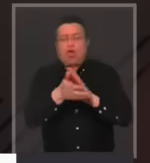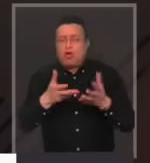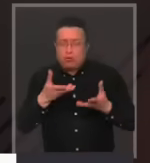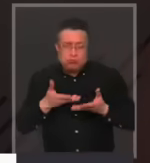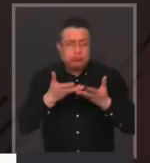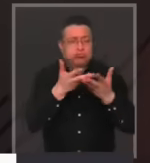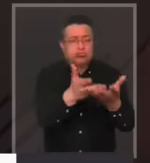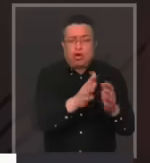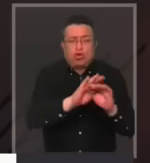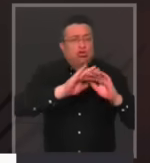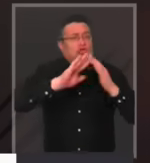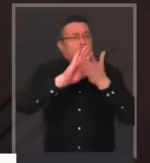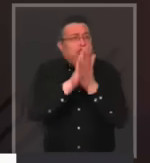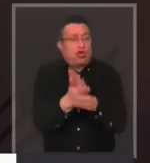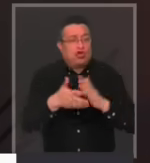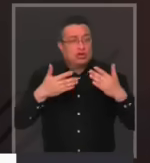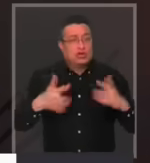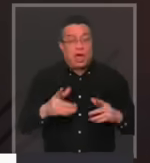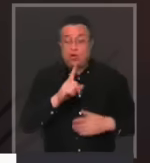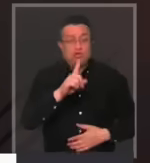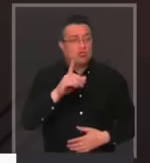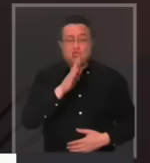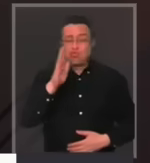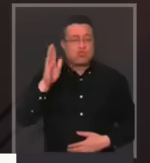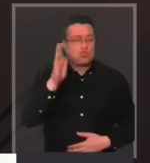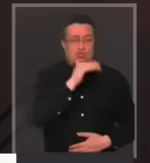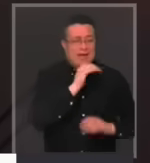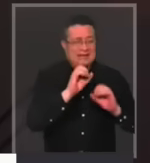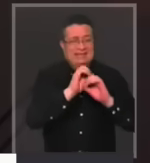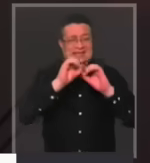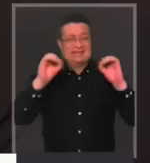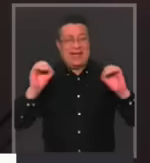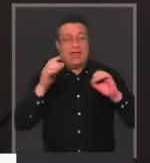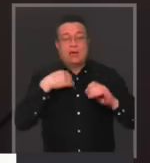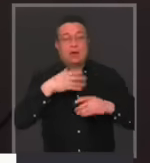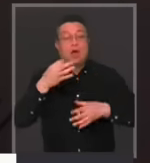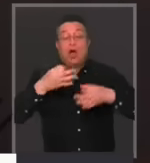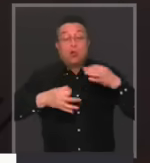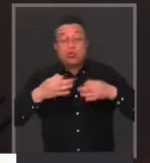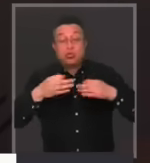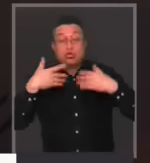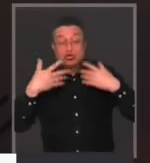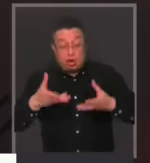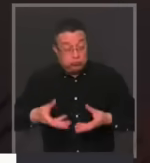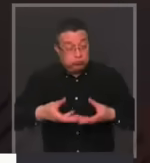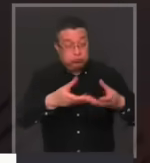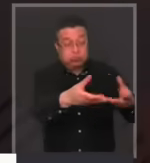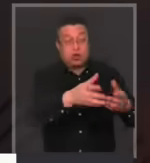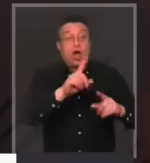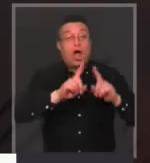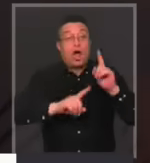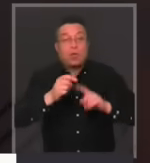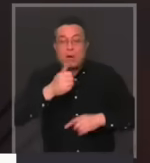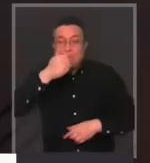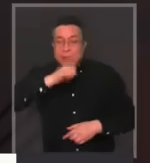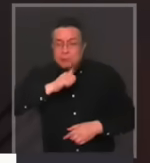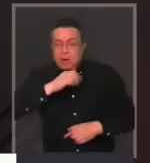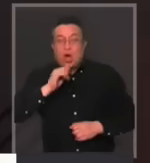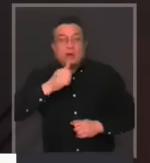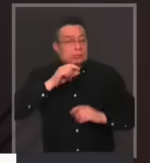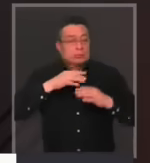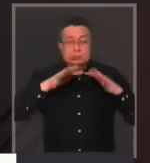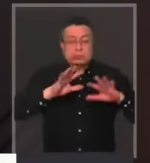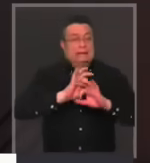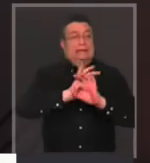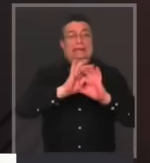de los intervinientes, de manera tal que no existió en ningún momento, una vez que fue judicializada la investigación, algún tipo de reserva o secreto de estos